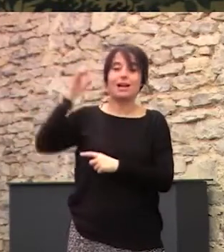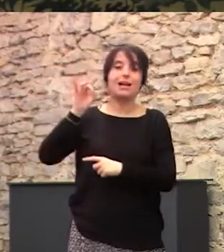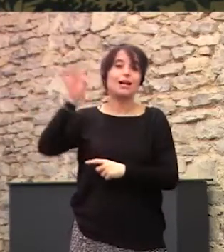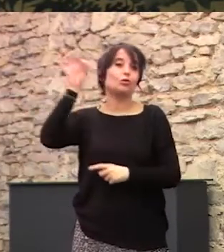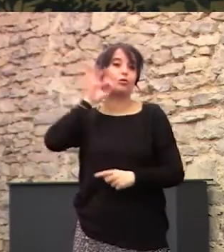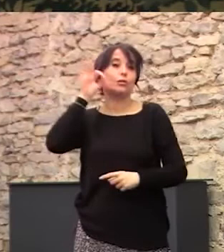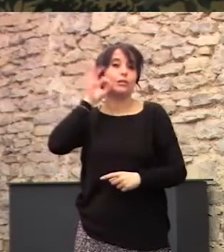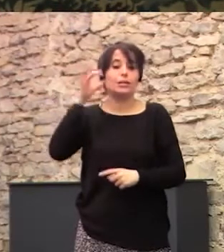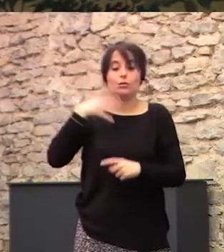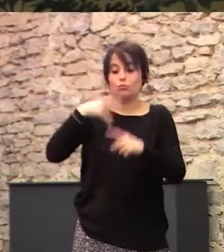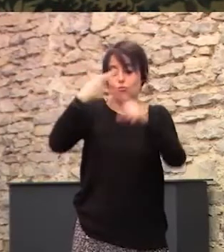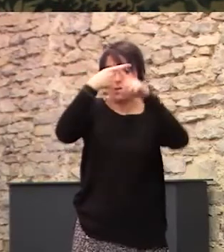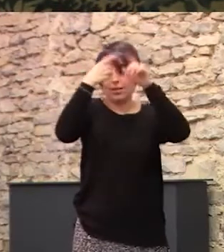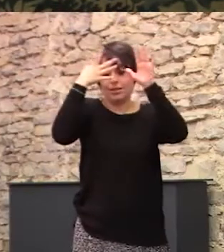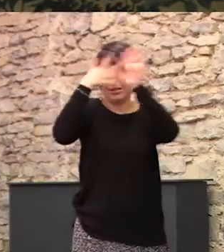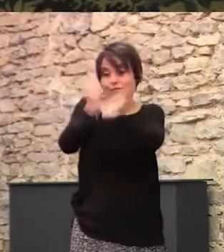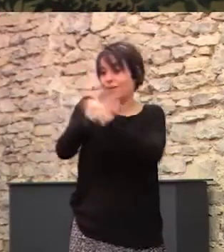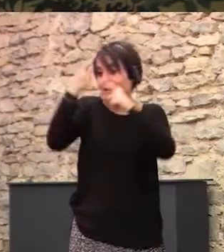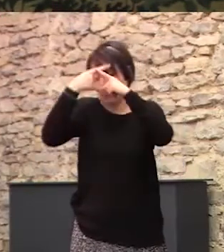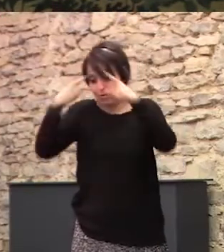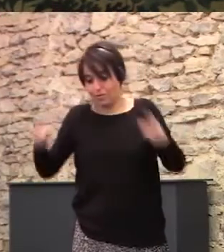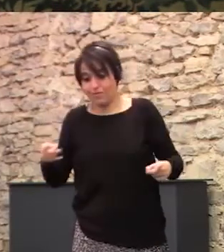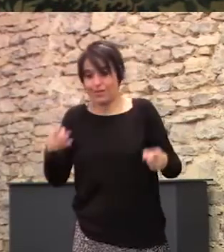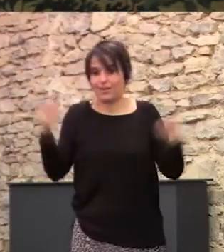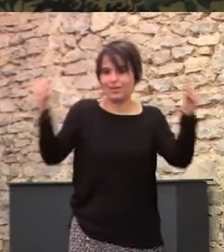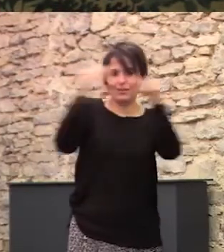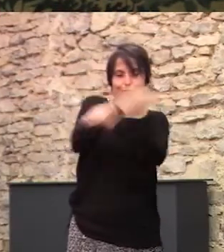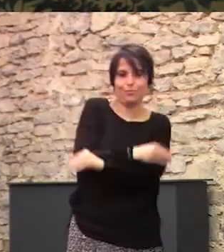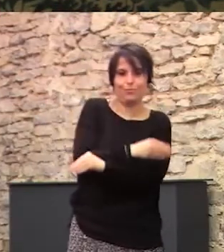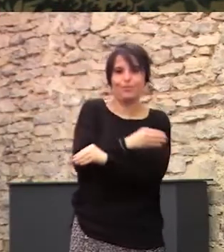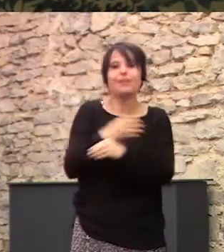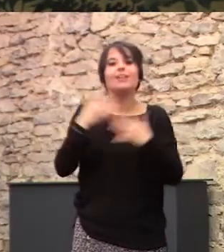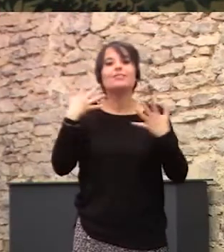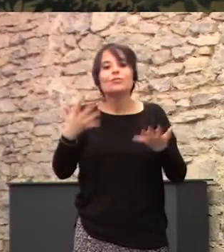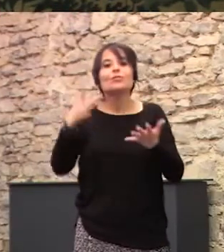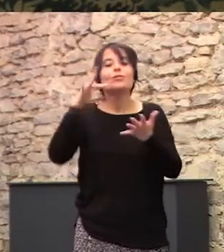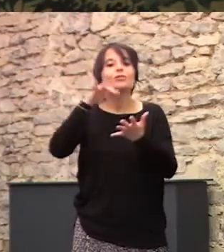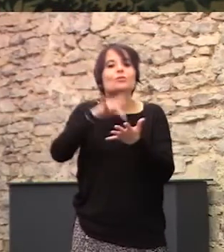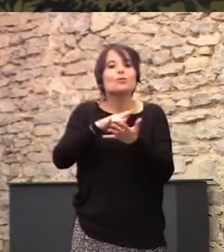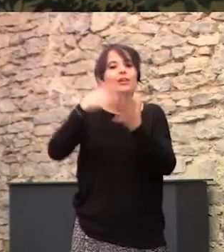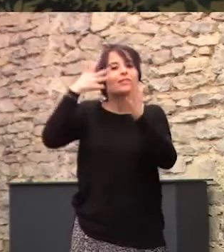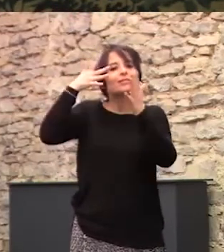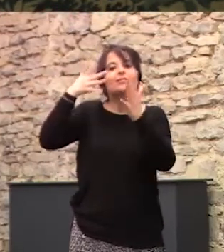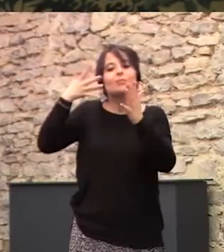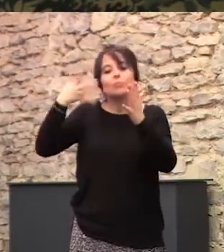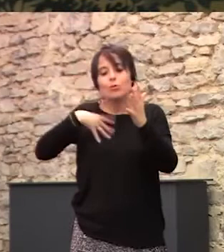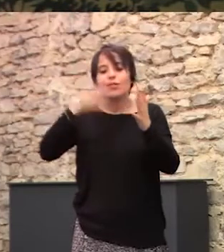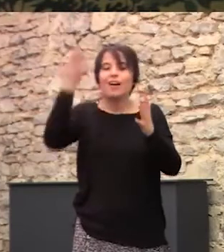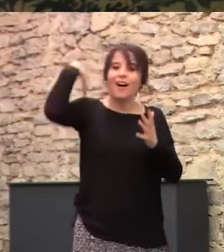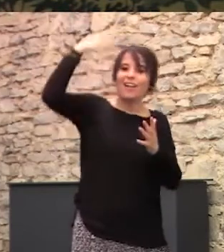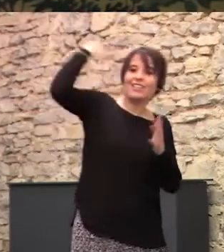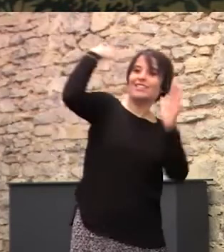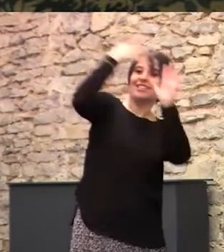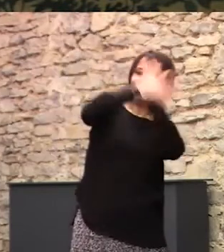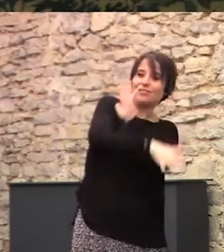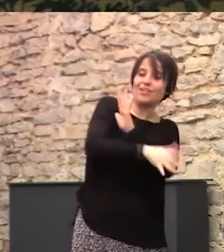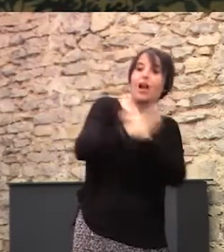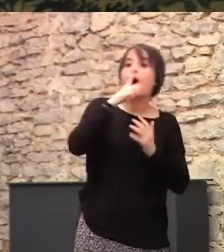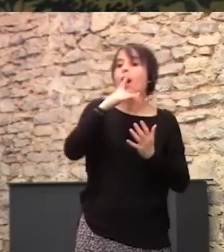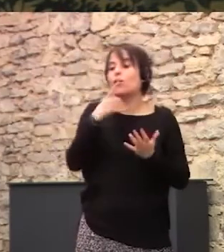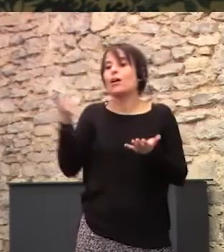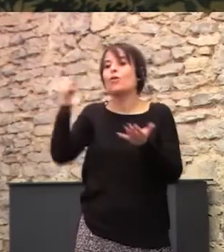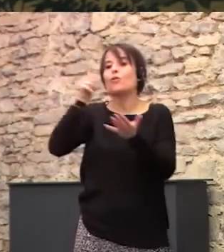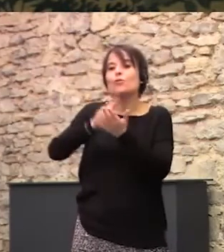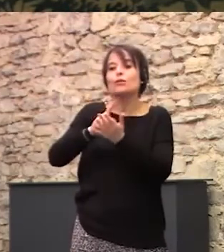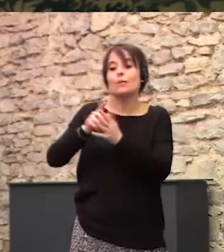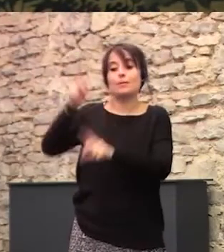se utilizaba con otras acepciones y que tenía otras acepciones más usadas. Entonces hay que volver